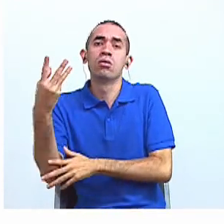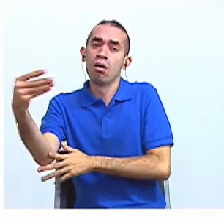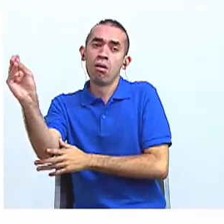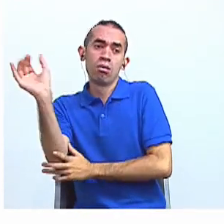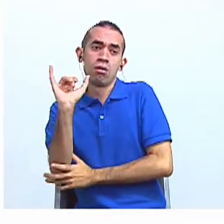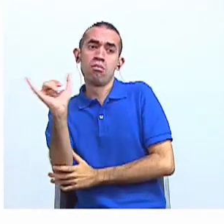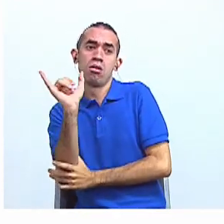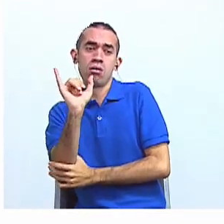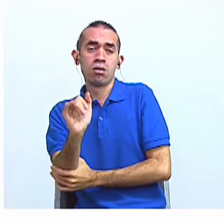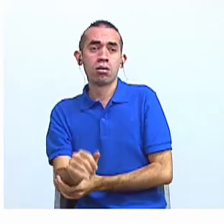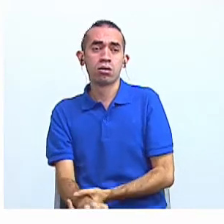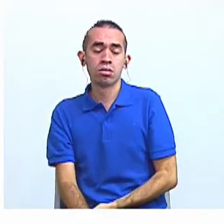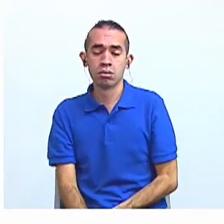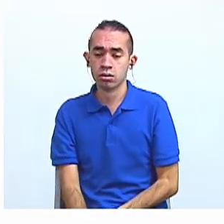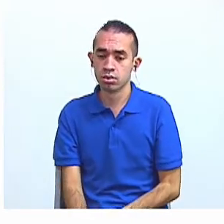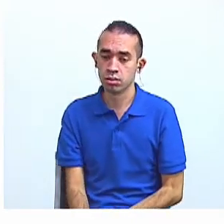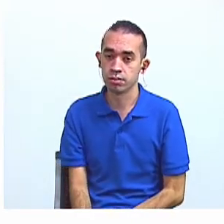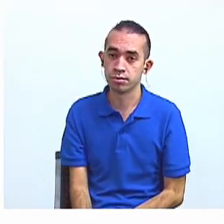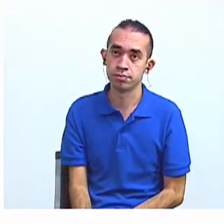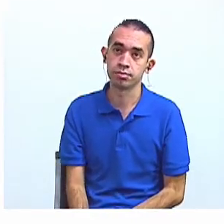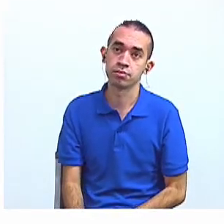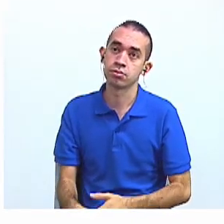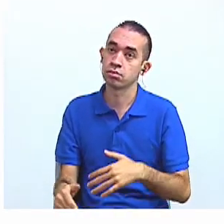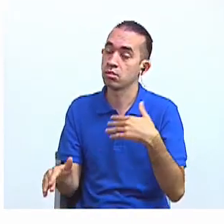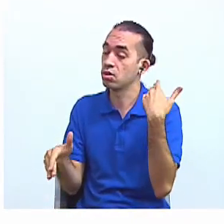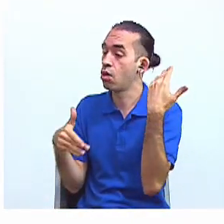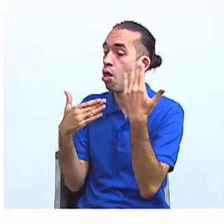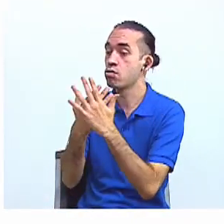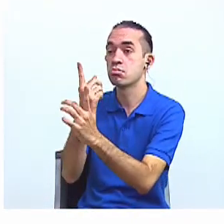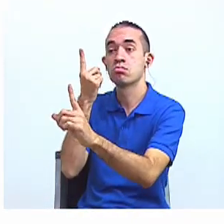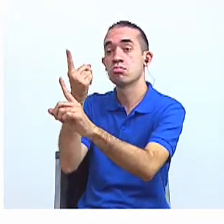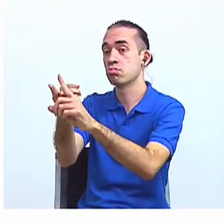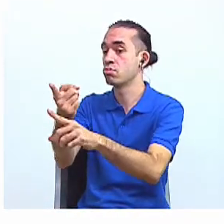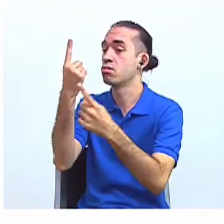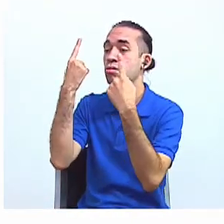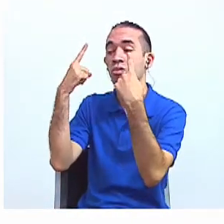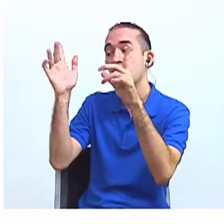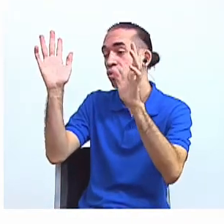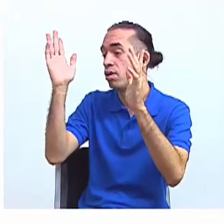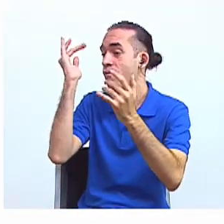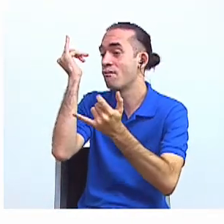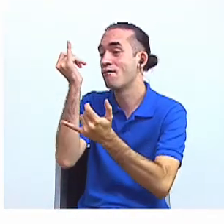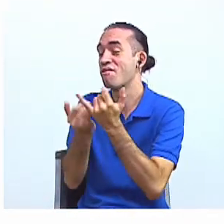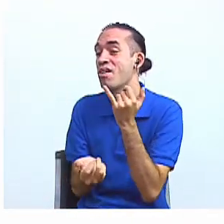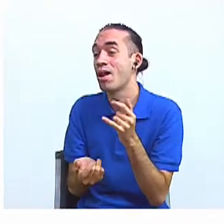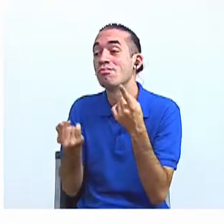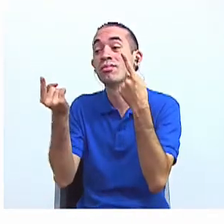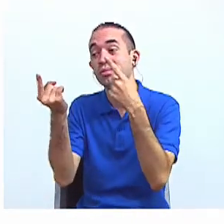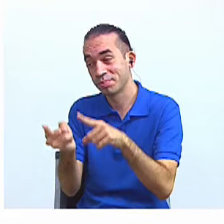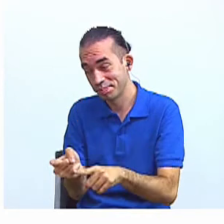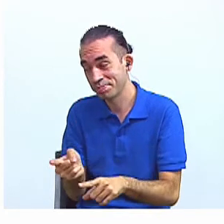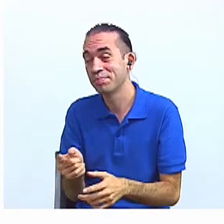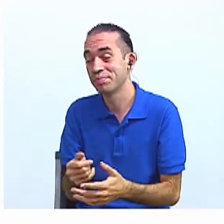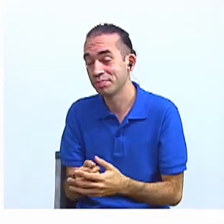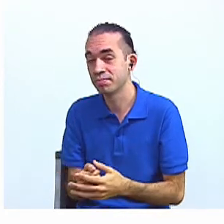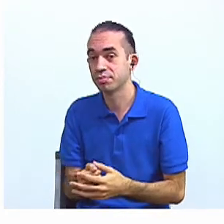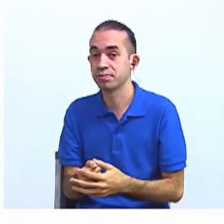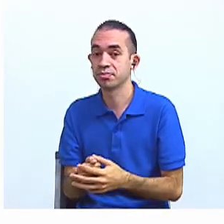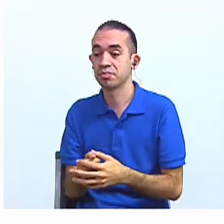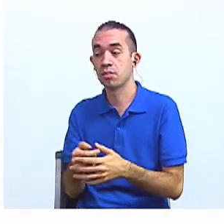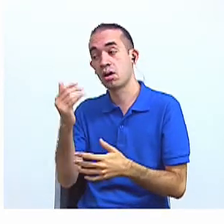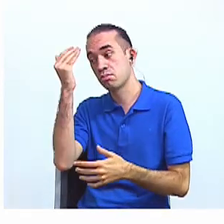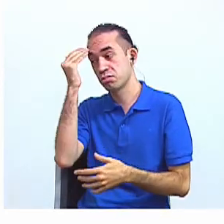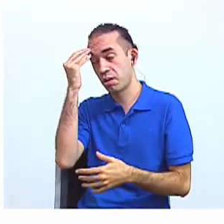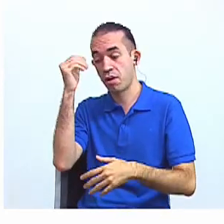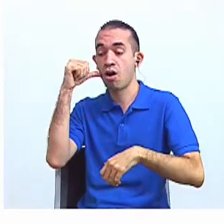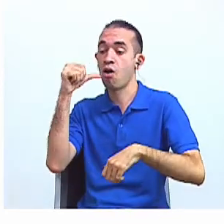tiempo? Todos tenemos que ir allí algún día, hijo. El guarda le comenta que se ha inaugurado el